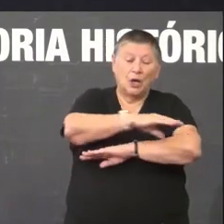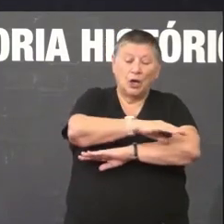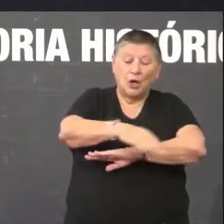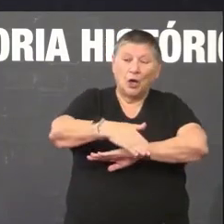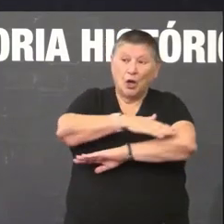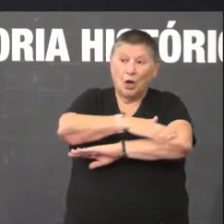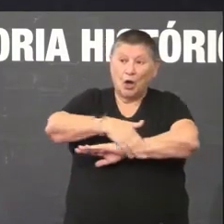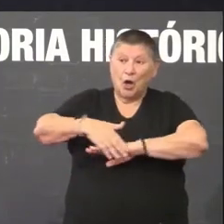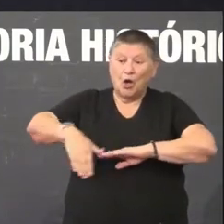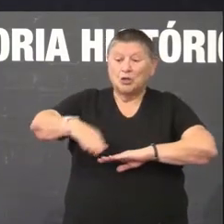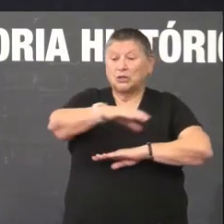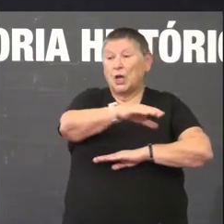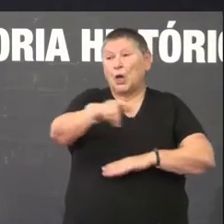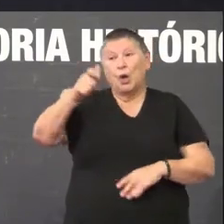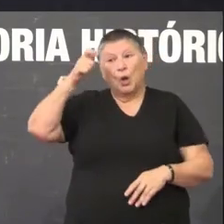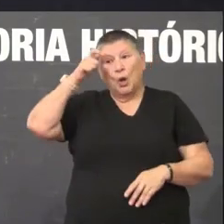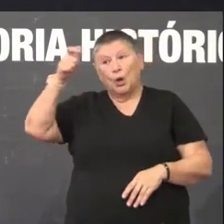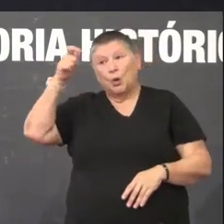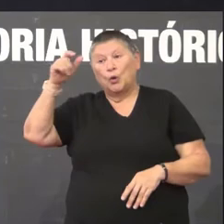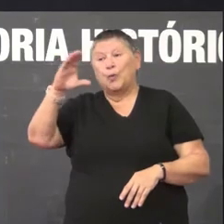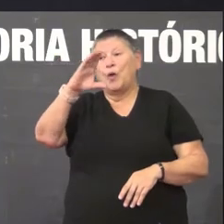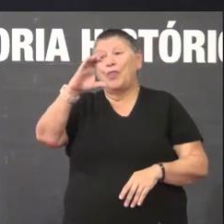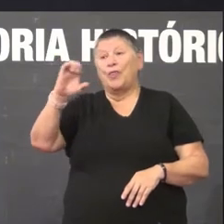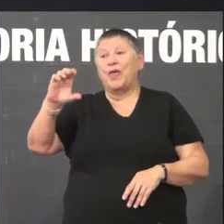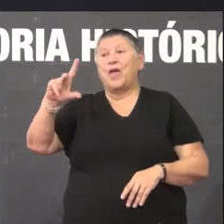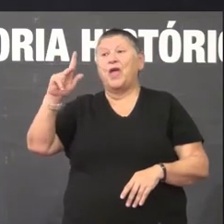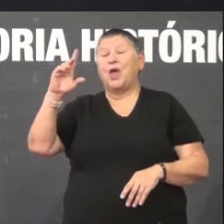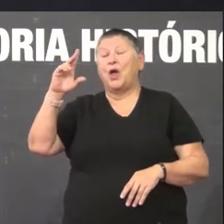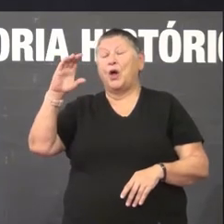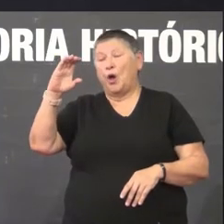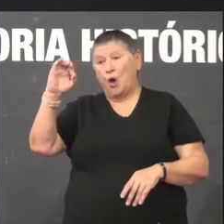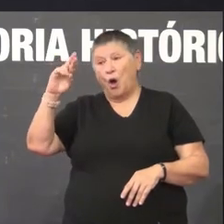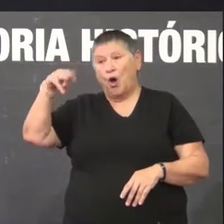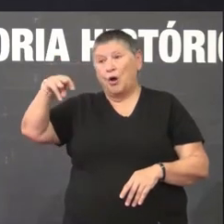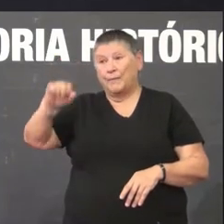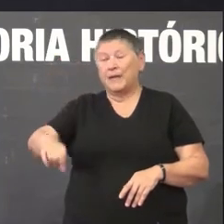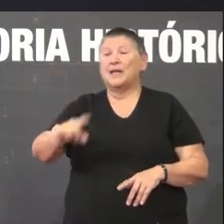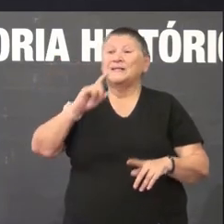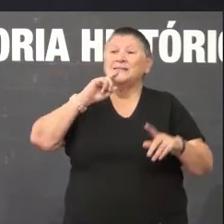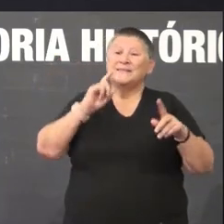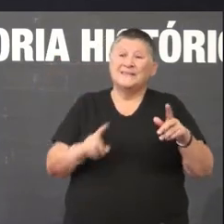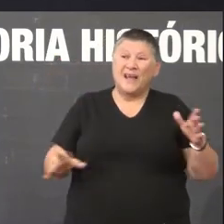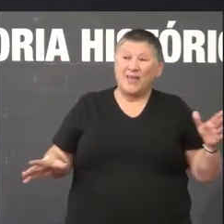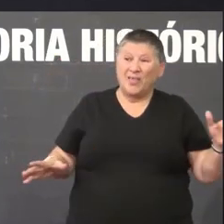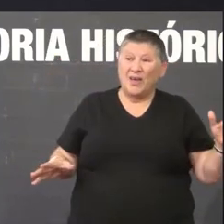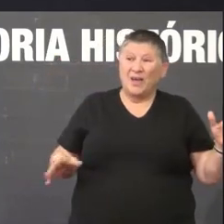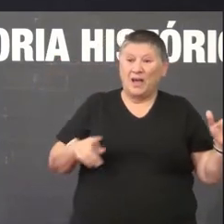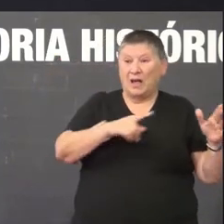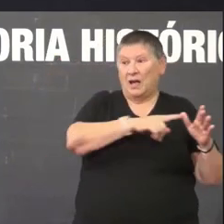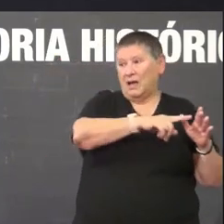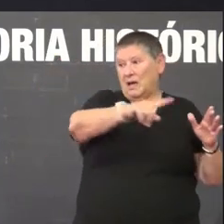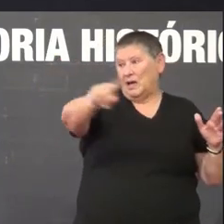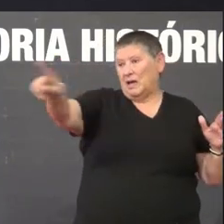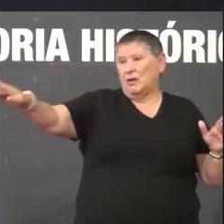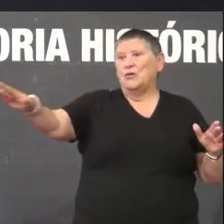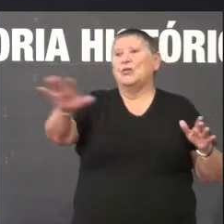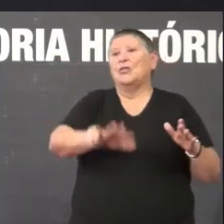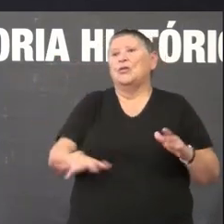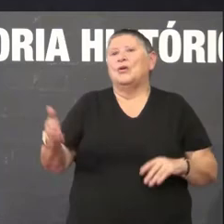como Corcubión, Cee, Corme, Laxe, Sada, é dicir, vilas de unha gran